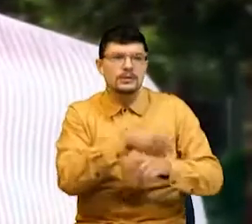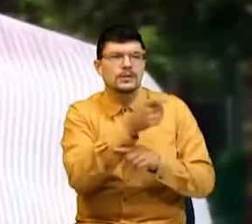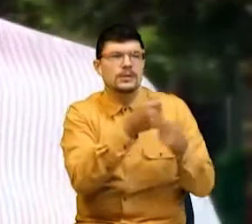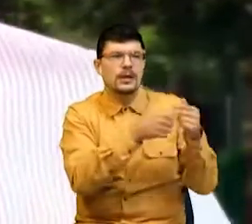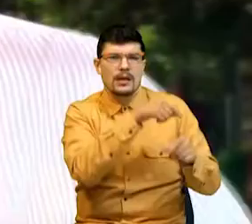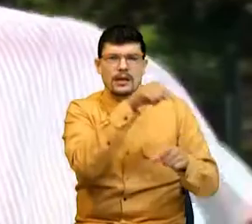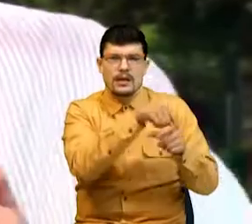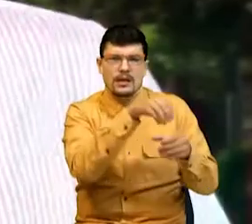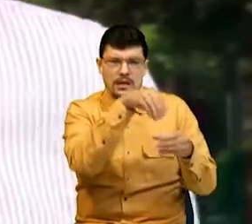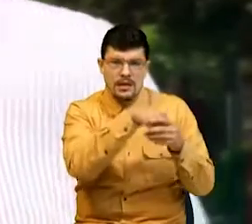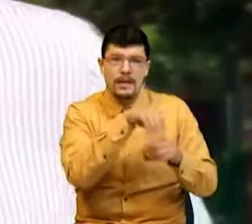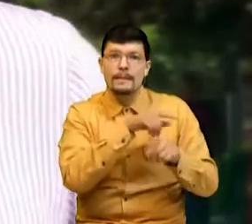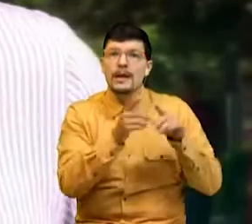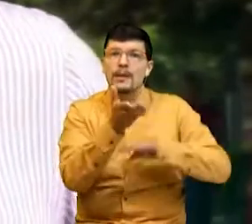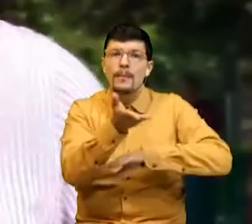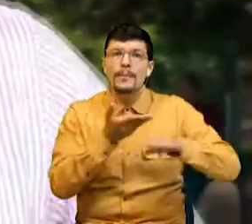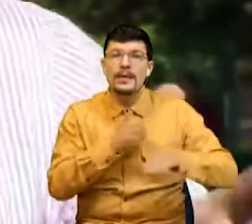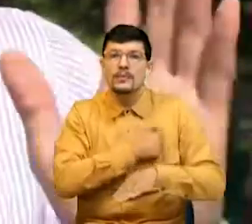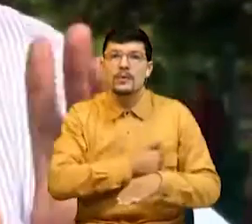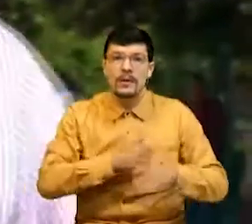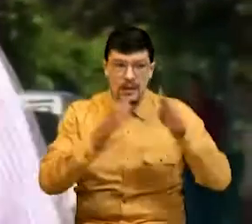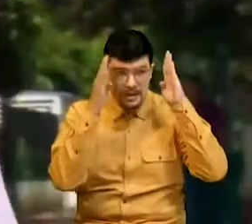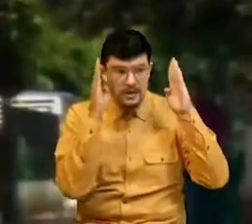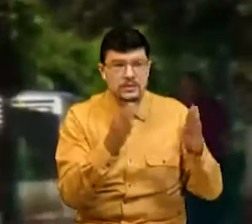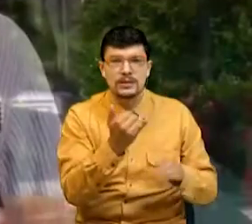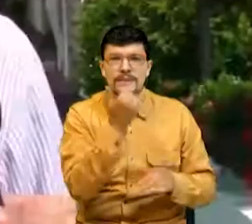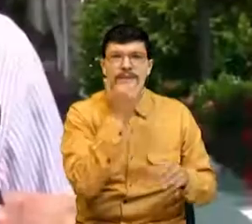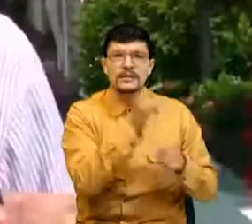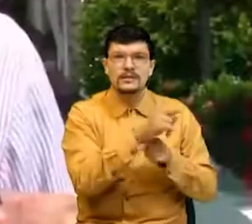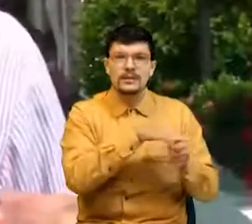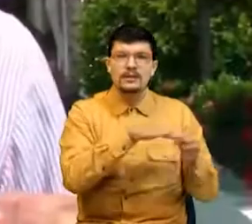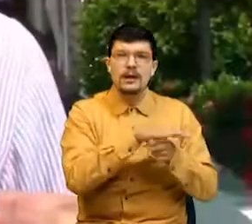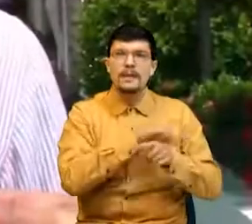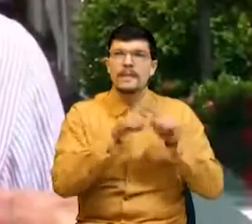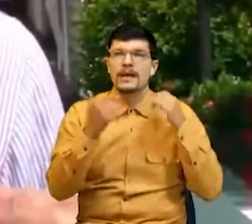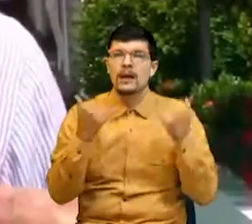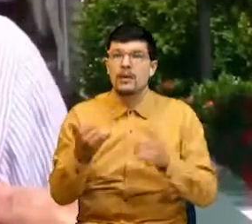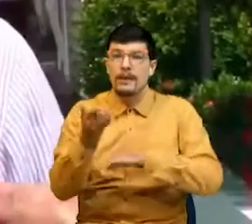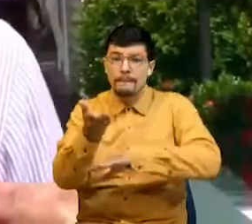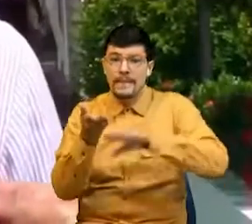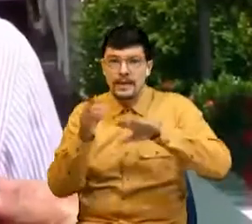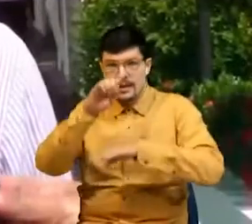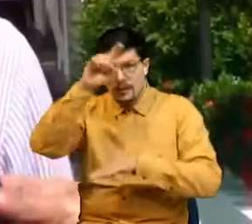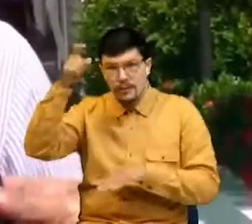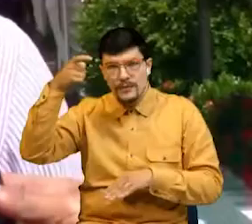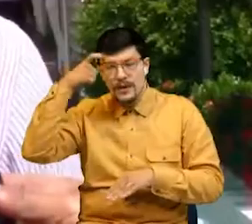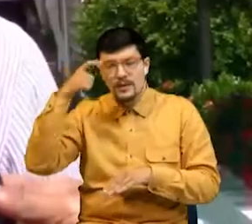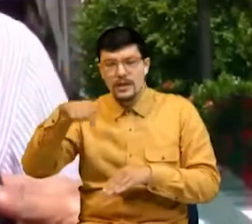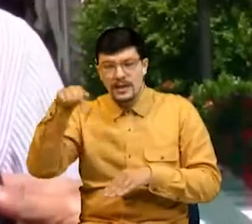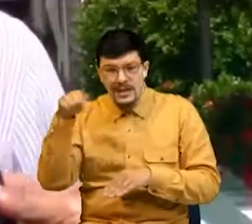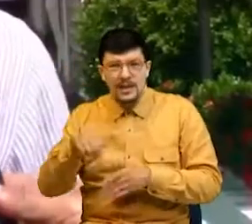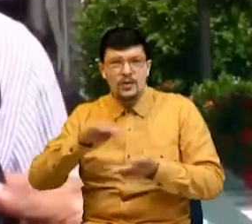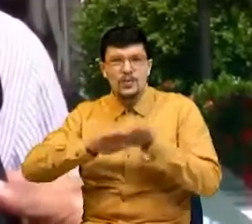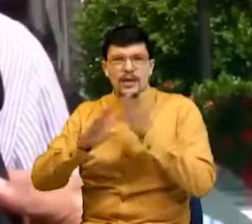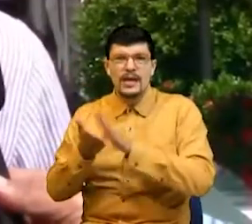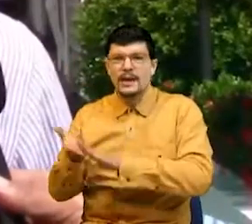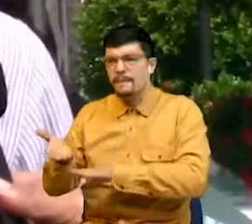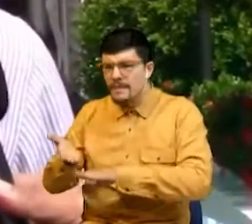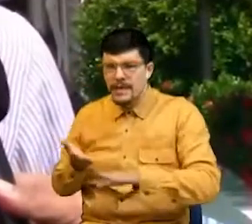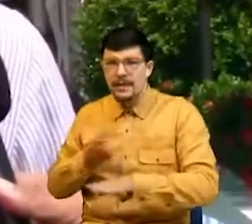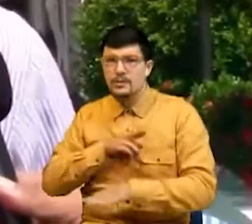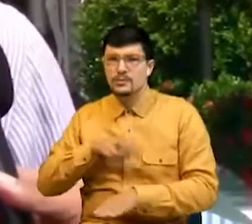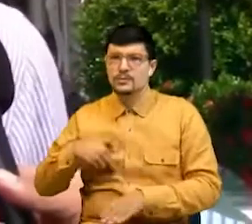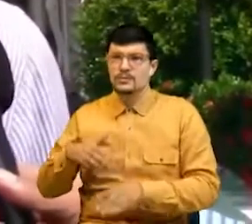pide explicaciones de cara a la ciudad. Yo creo que la comunidad solicita y nosotros como corporación y otras organizaciones